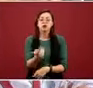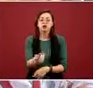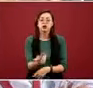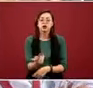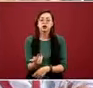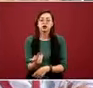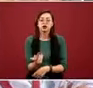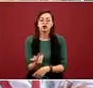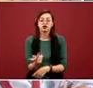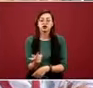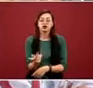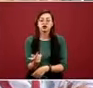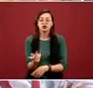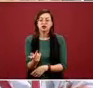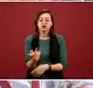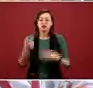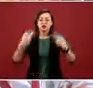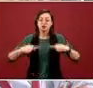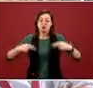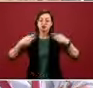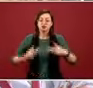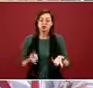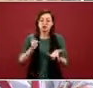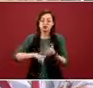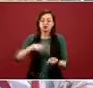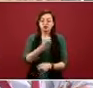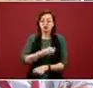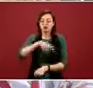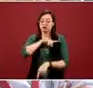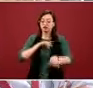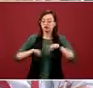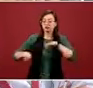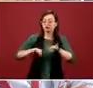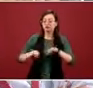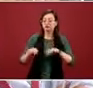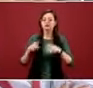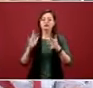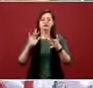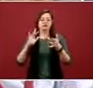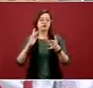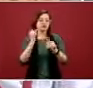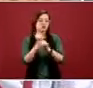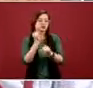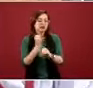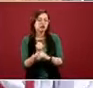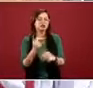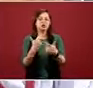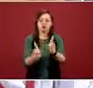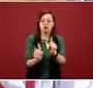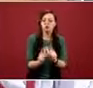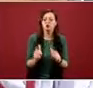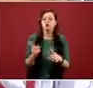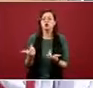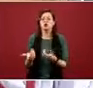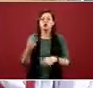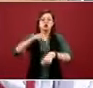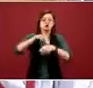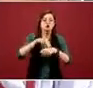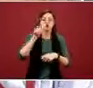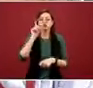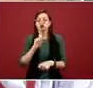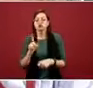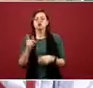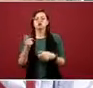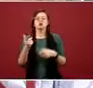¿qué consideraciones se está tomando con el personal de salud? Porque en los chats y grupos en redes sociales de doctoras, residentas, médicos